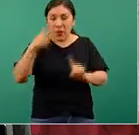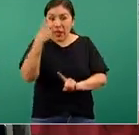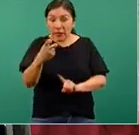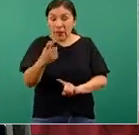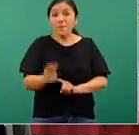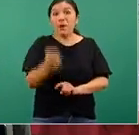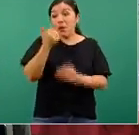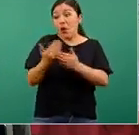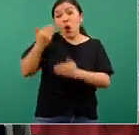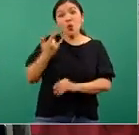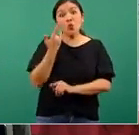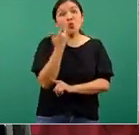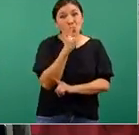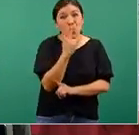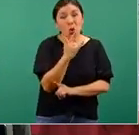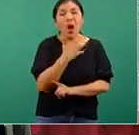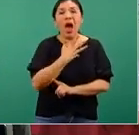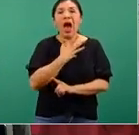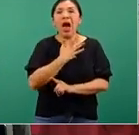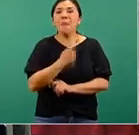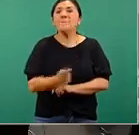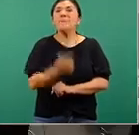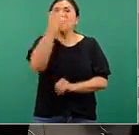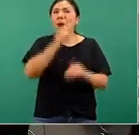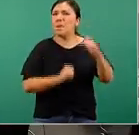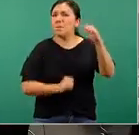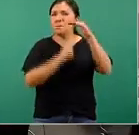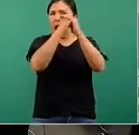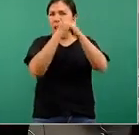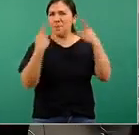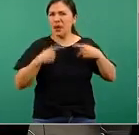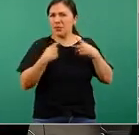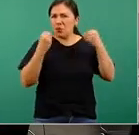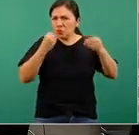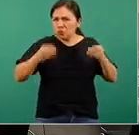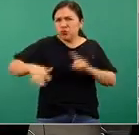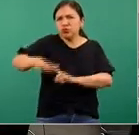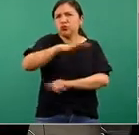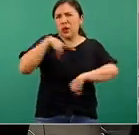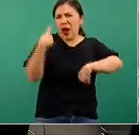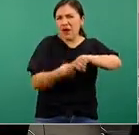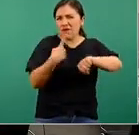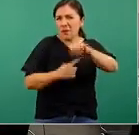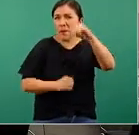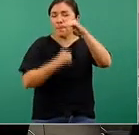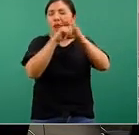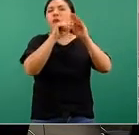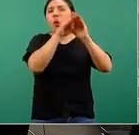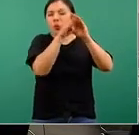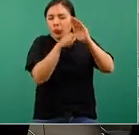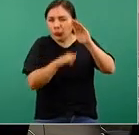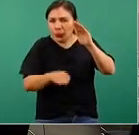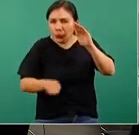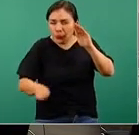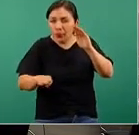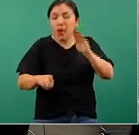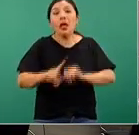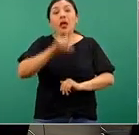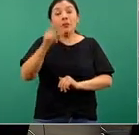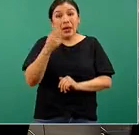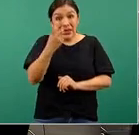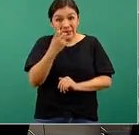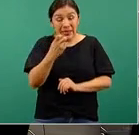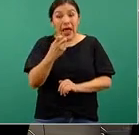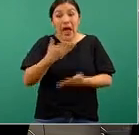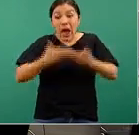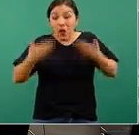mes de julio habíamos tenido nuestra primera ola, nuestro primer acme en México, y después de haber tenido